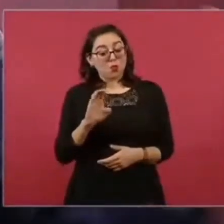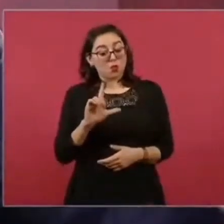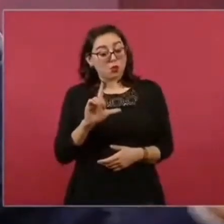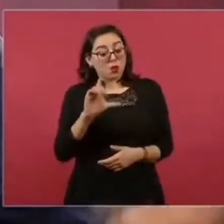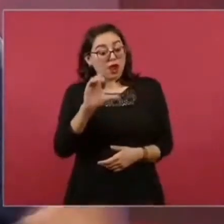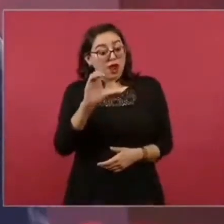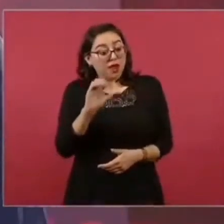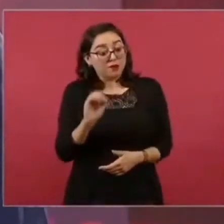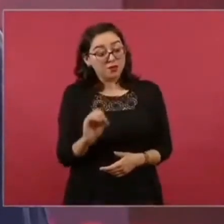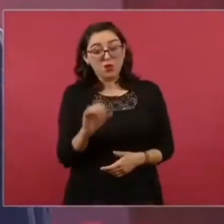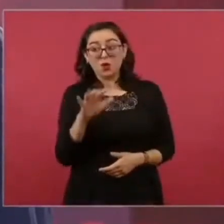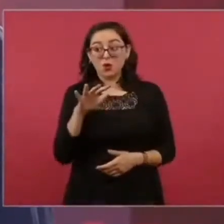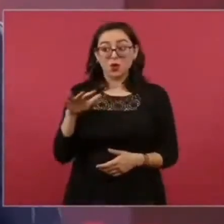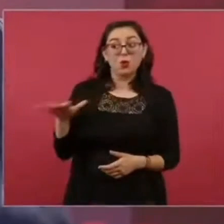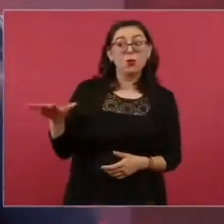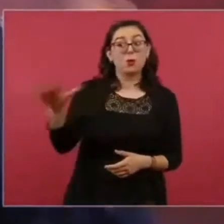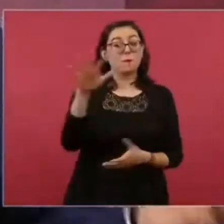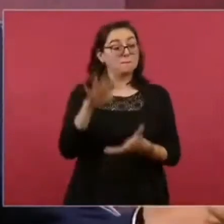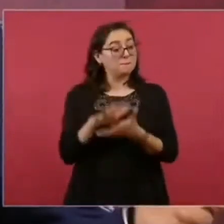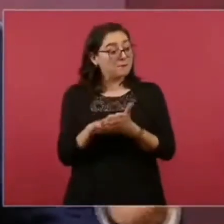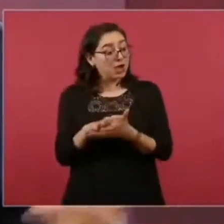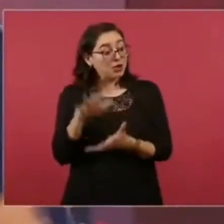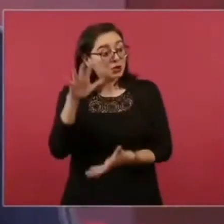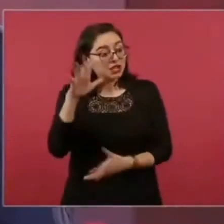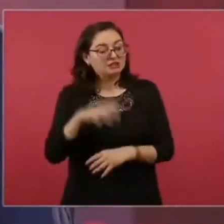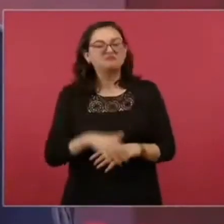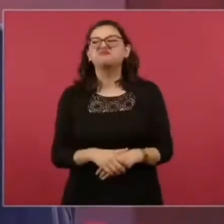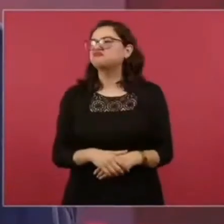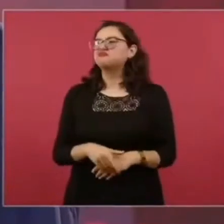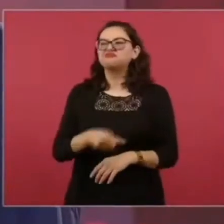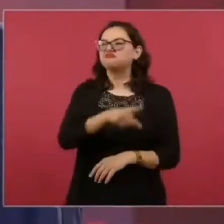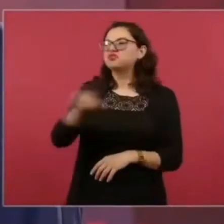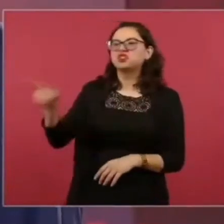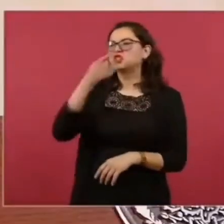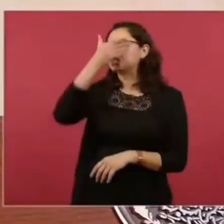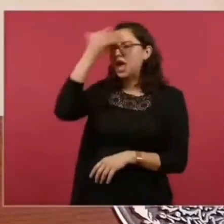no sabe, el pueblo es tonto.